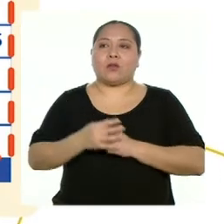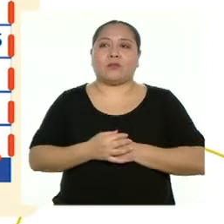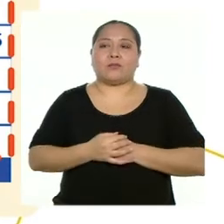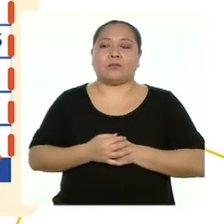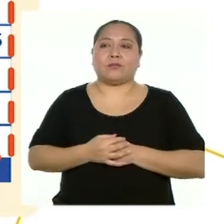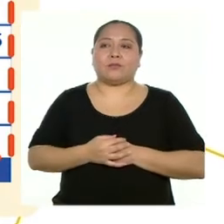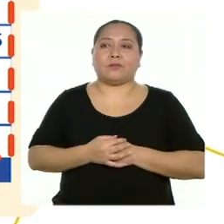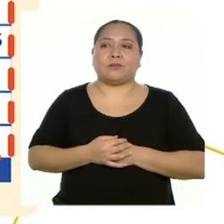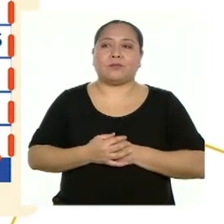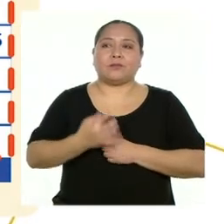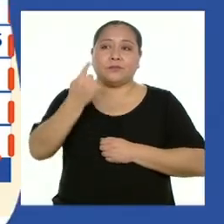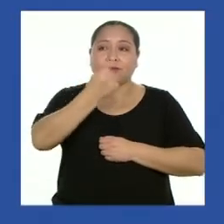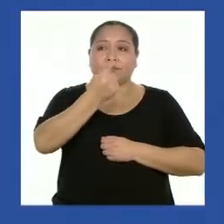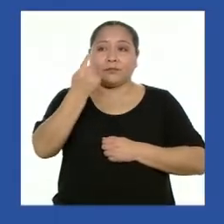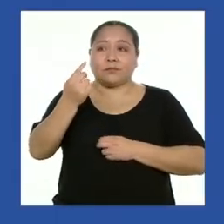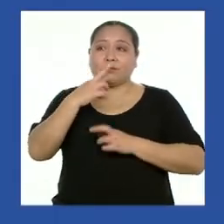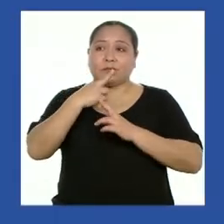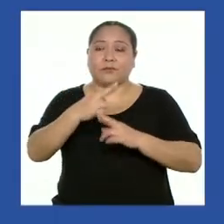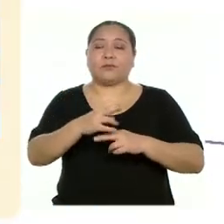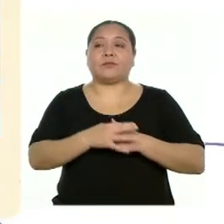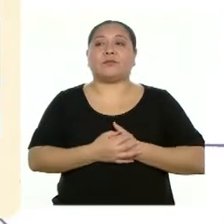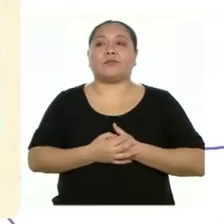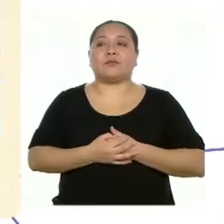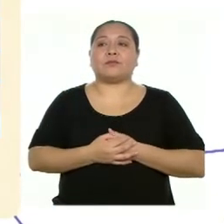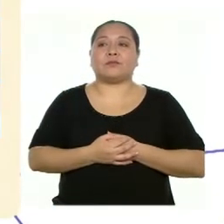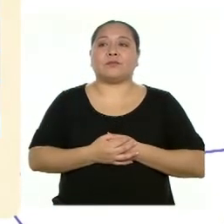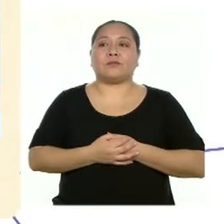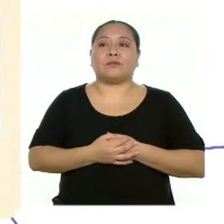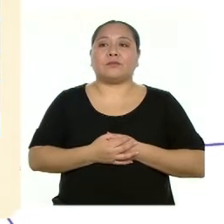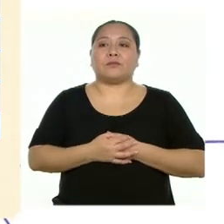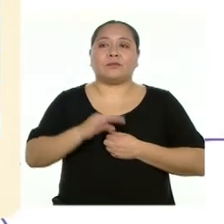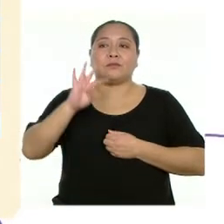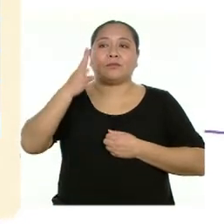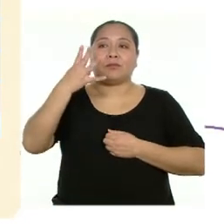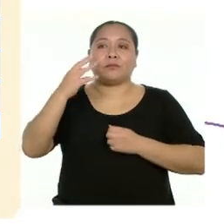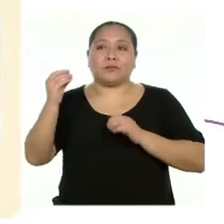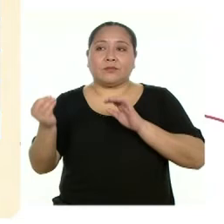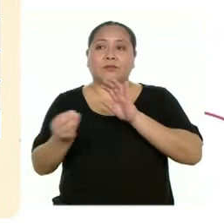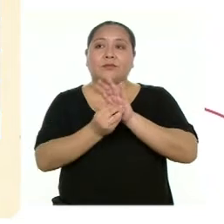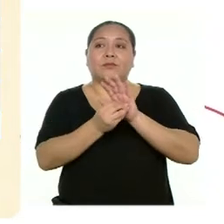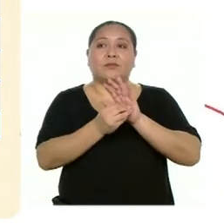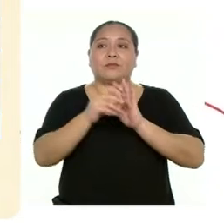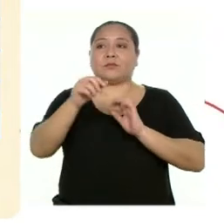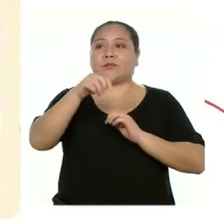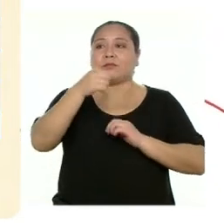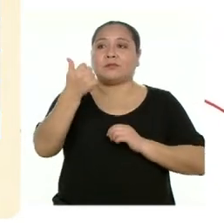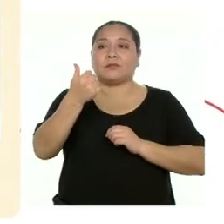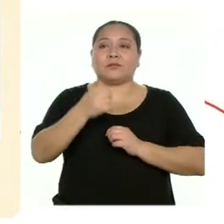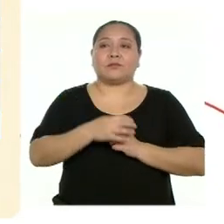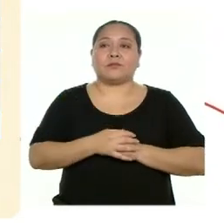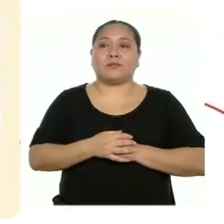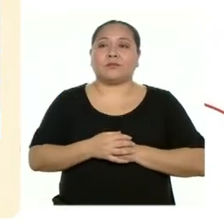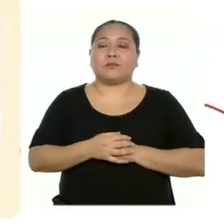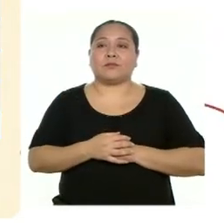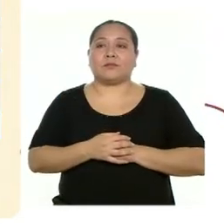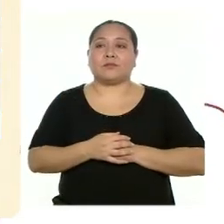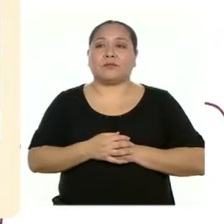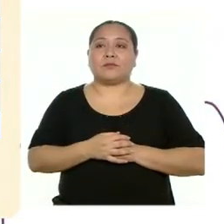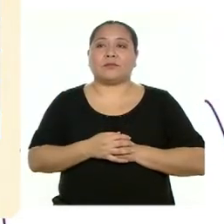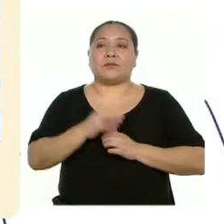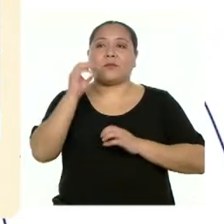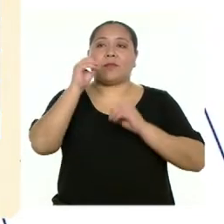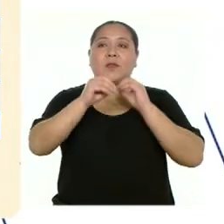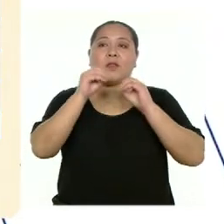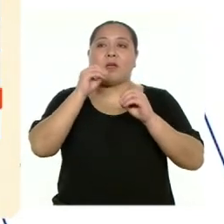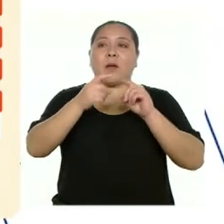media con cada uno de los datos. Cuarto, agregamos otra columna en el que se determina el producto de la